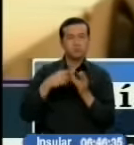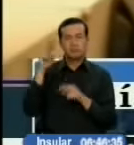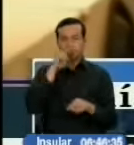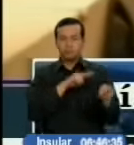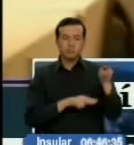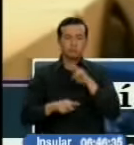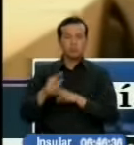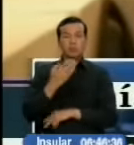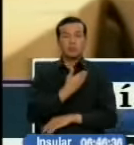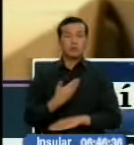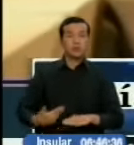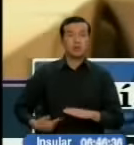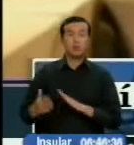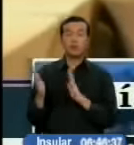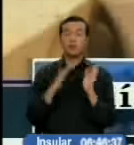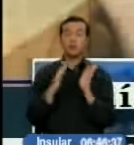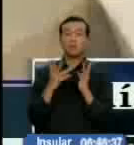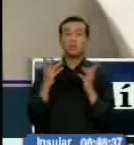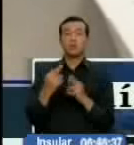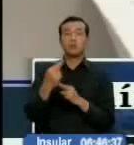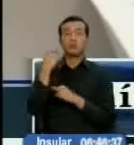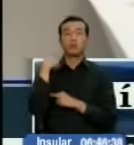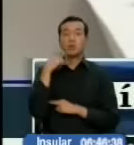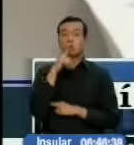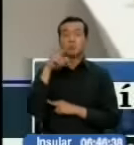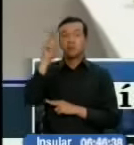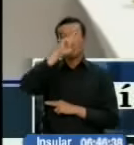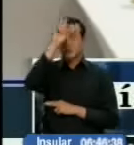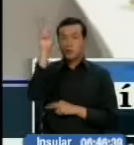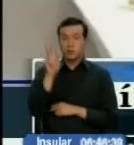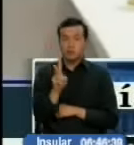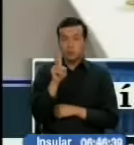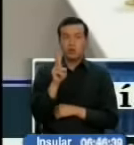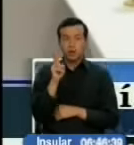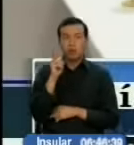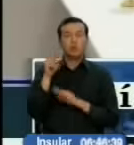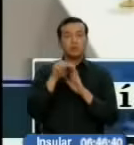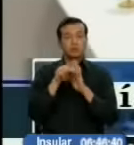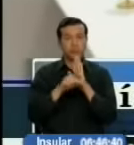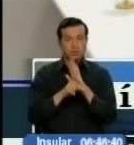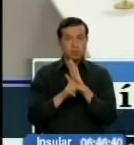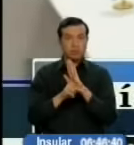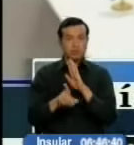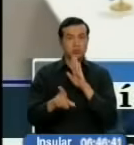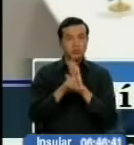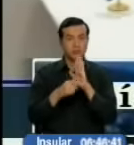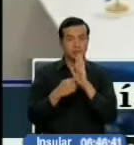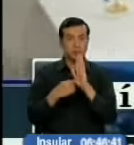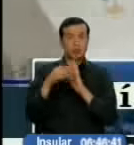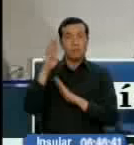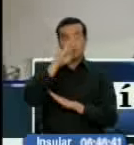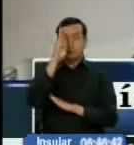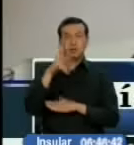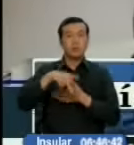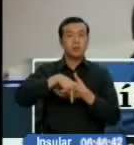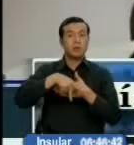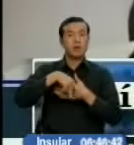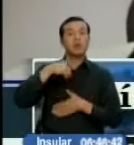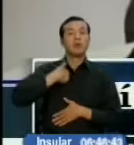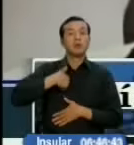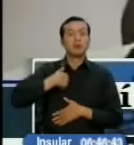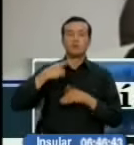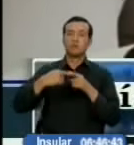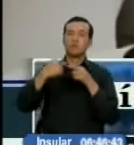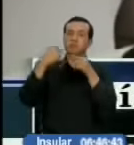la presidencia pro tempore del Mercosur que le corresponde a Venezuela, como manda la normativa interna del bloque. Brasil, Paraguay y Argentina se